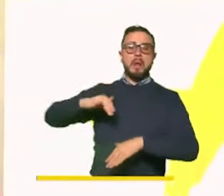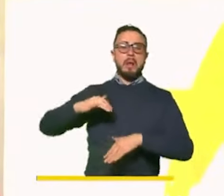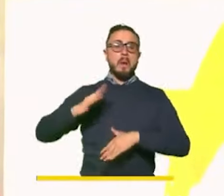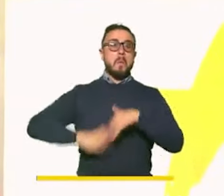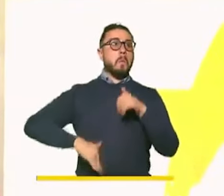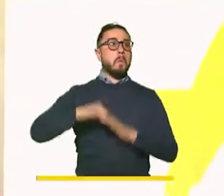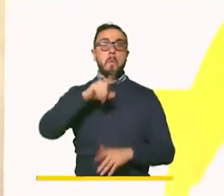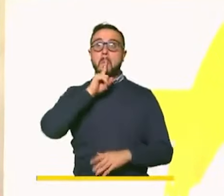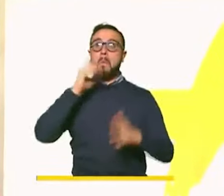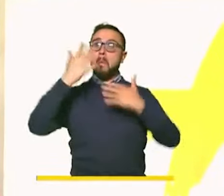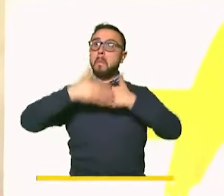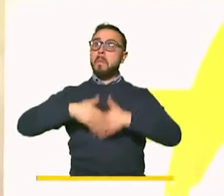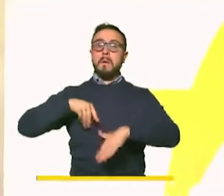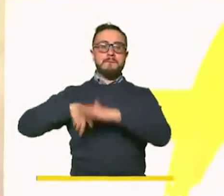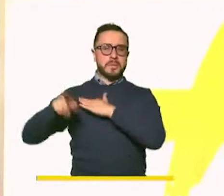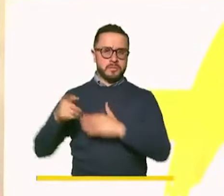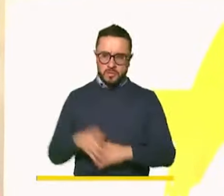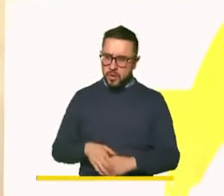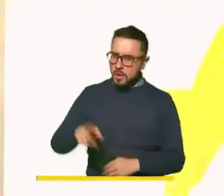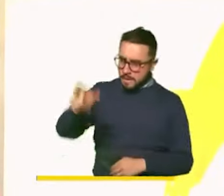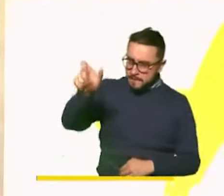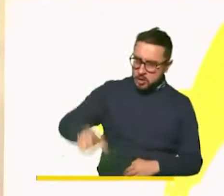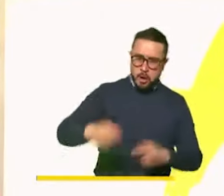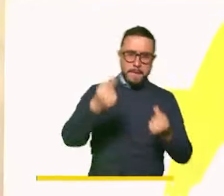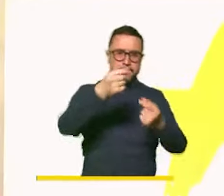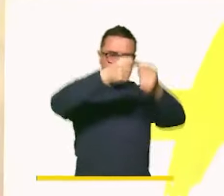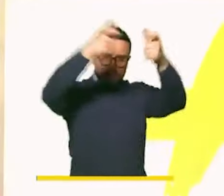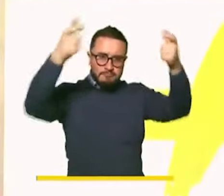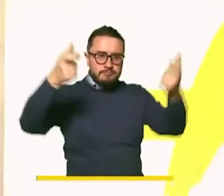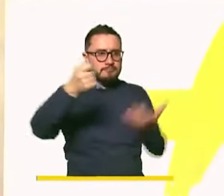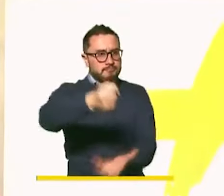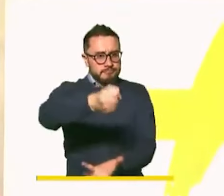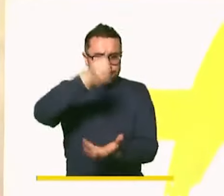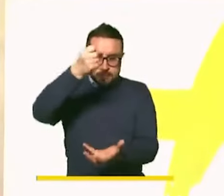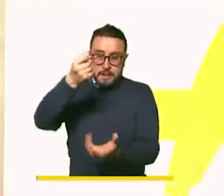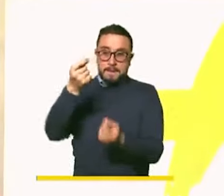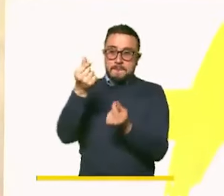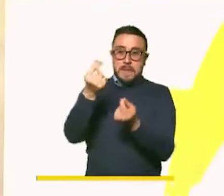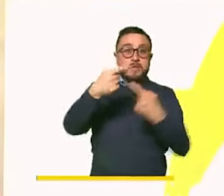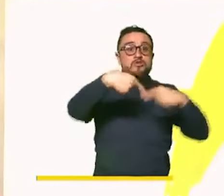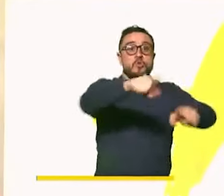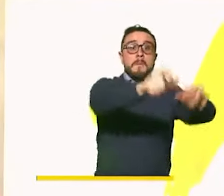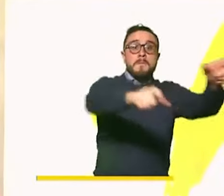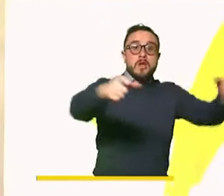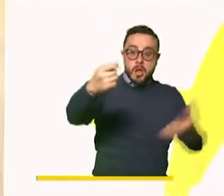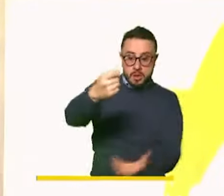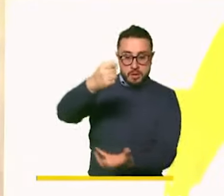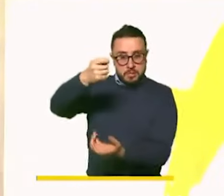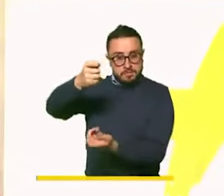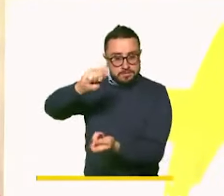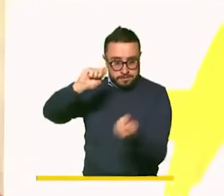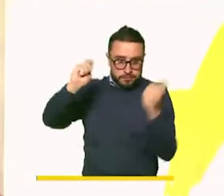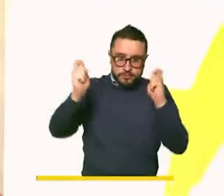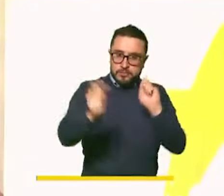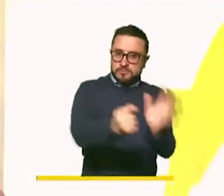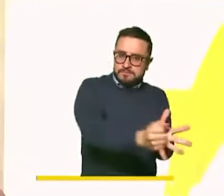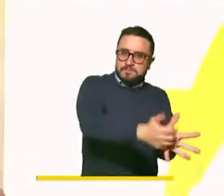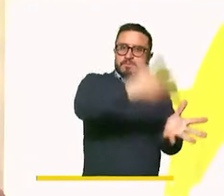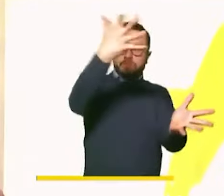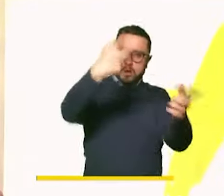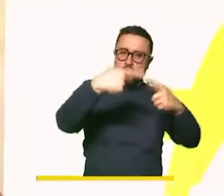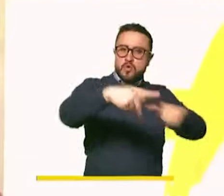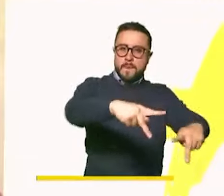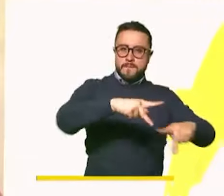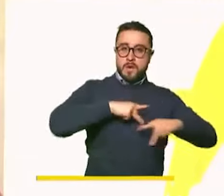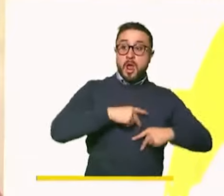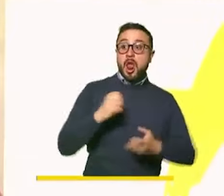peso del pueblo. Porque aquí nos eligieron fue para que ese peso del pueblo se vuelva riqueza del pueblo, no